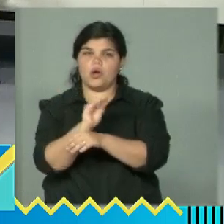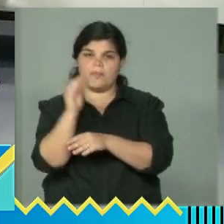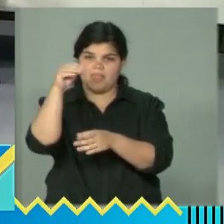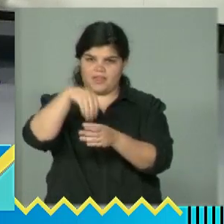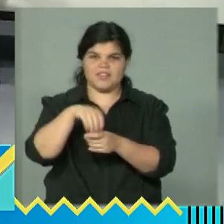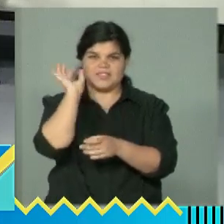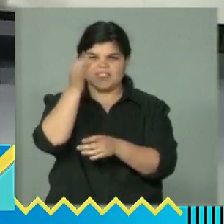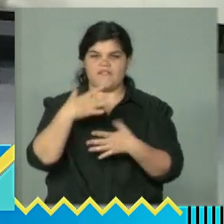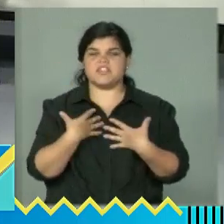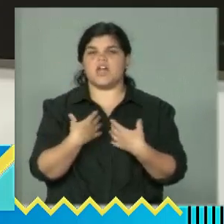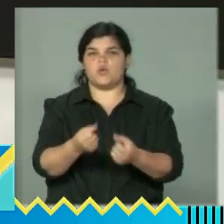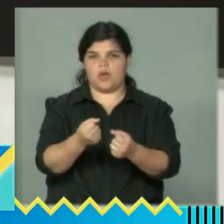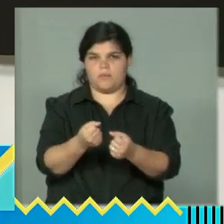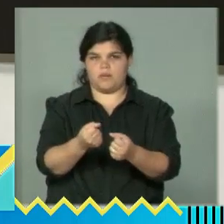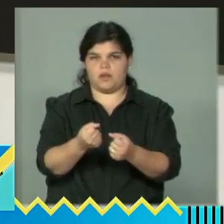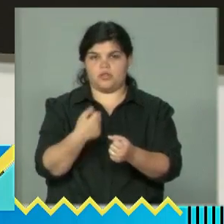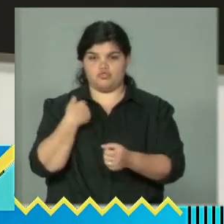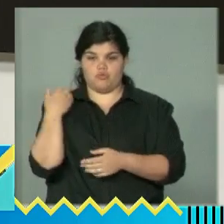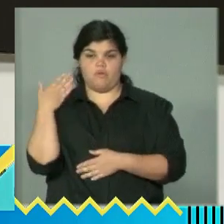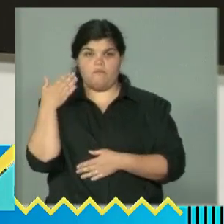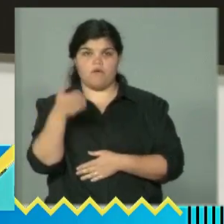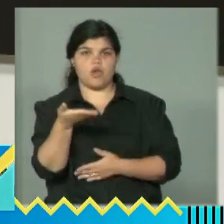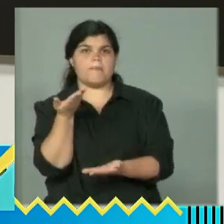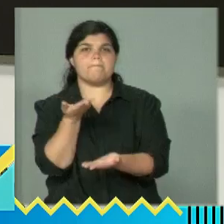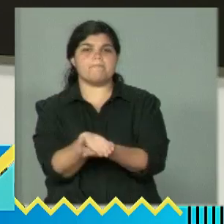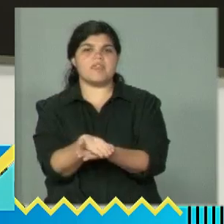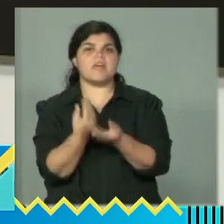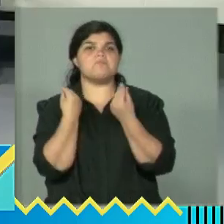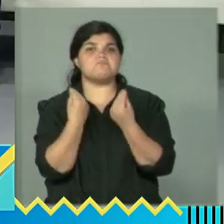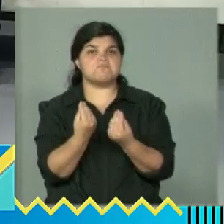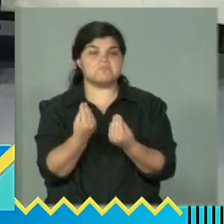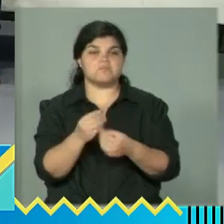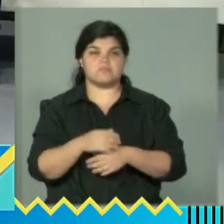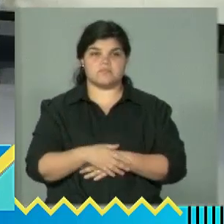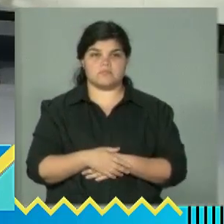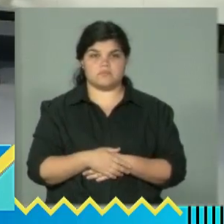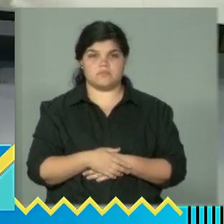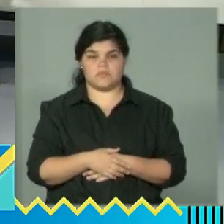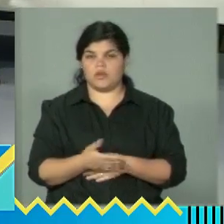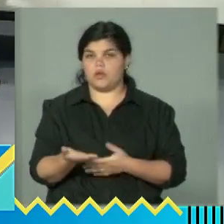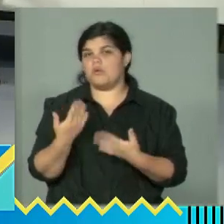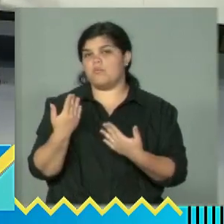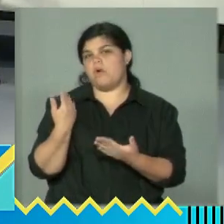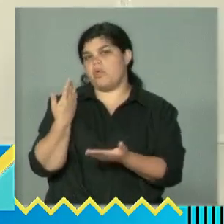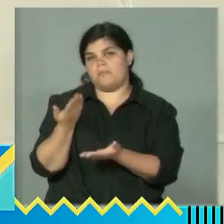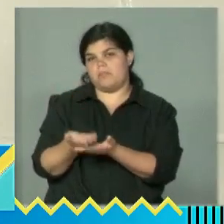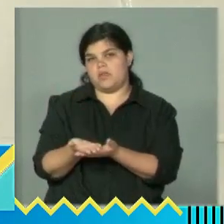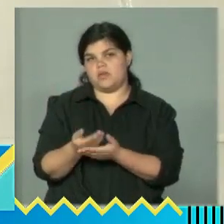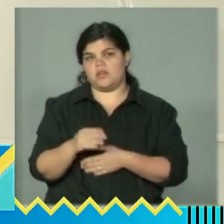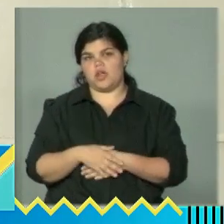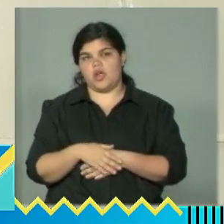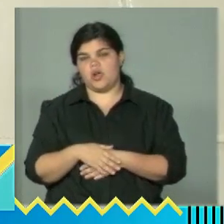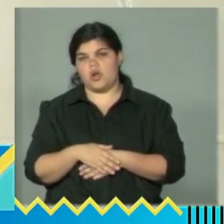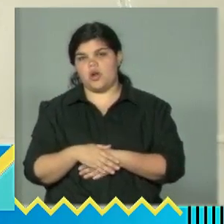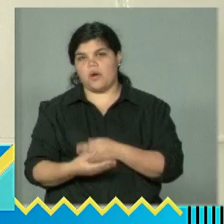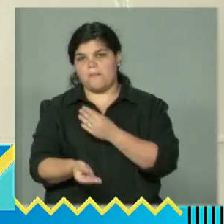que es saludable, pero ¿qué? Yo voy a la máquina y ¿qué puedo pedir? ¿Qué puedo sacar de la máquina? No, puedes pedir el menú completo,